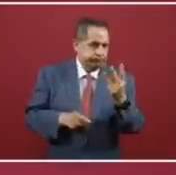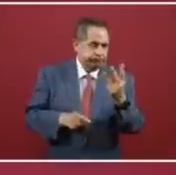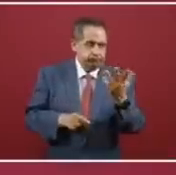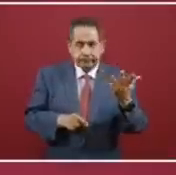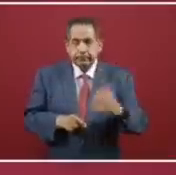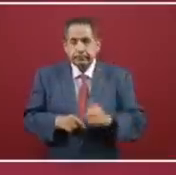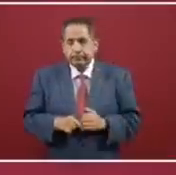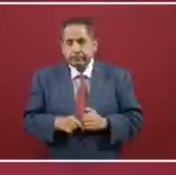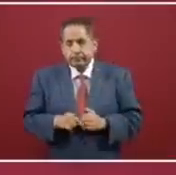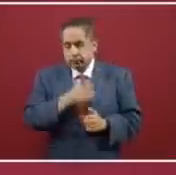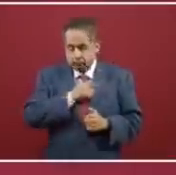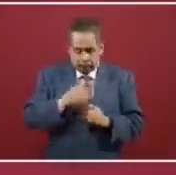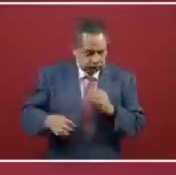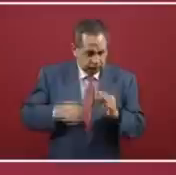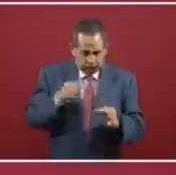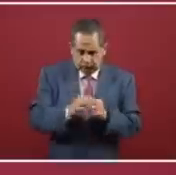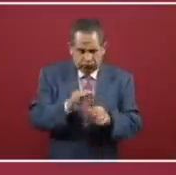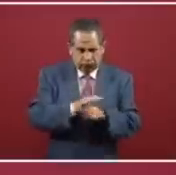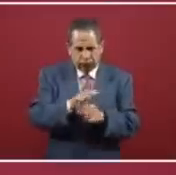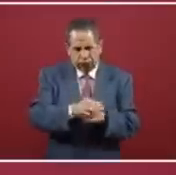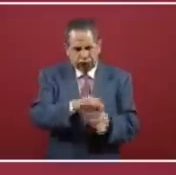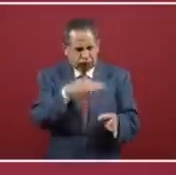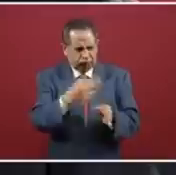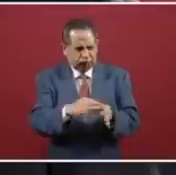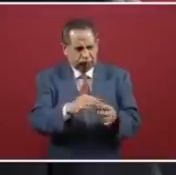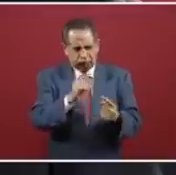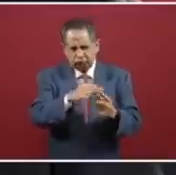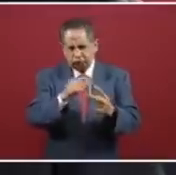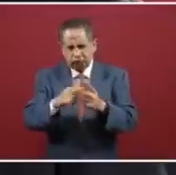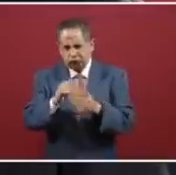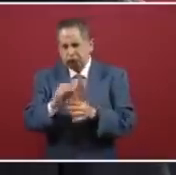entonces se cumplió con todo el procedimiento